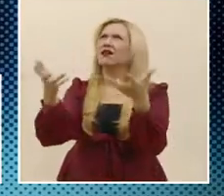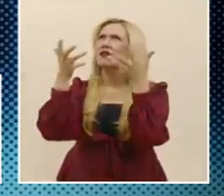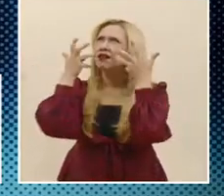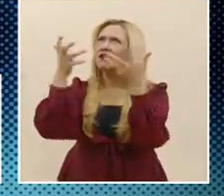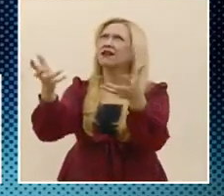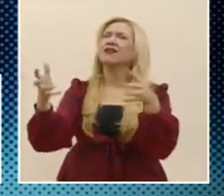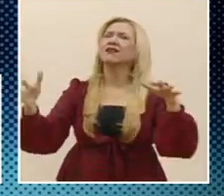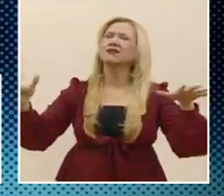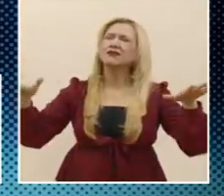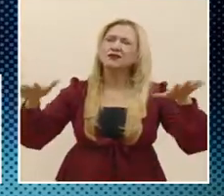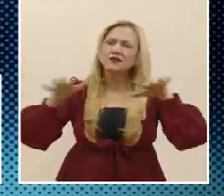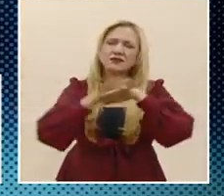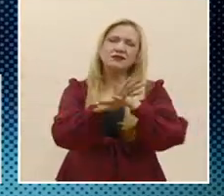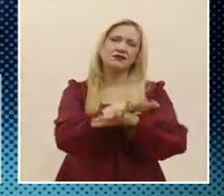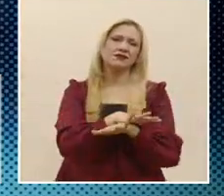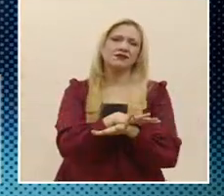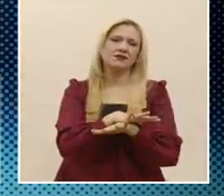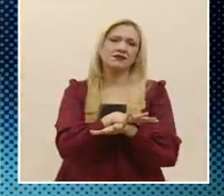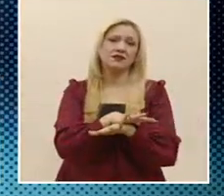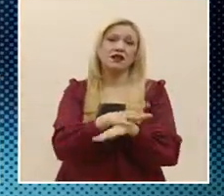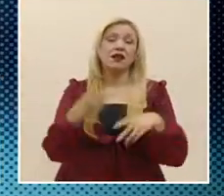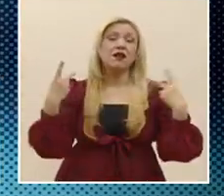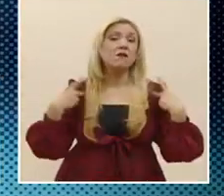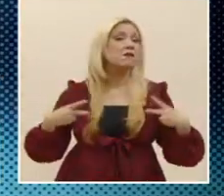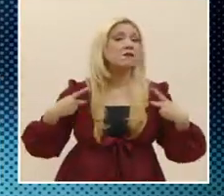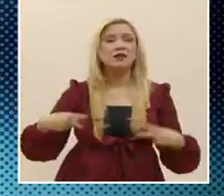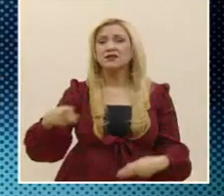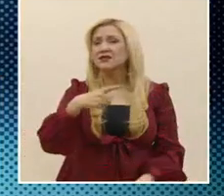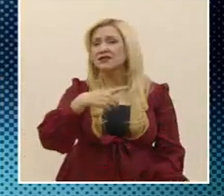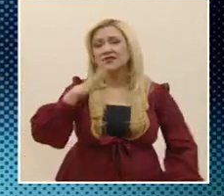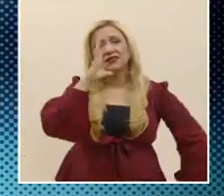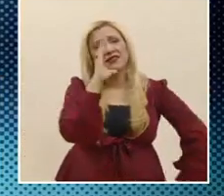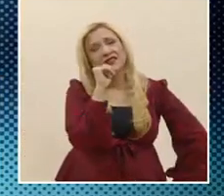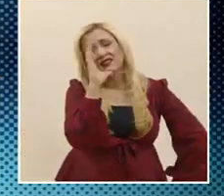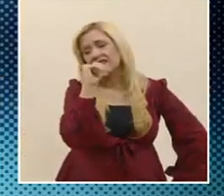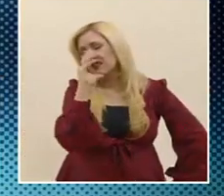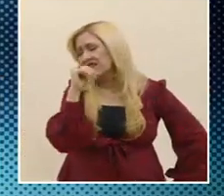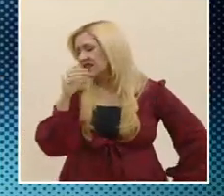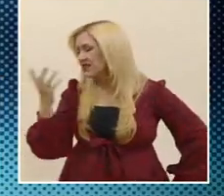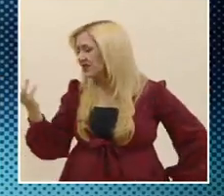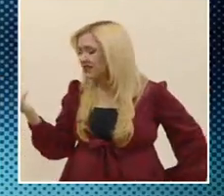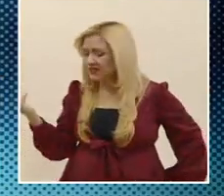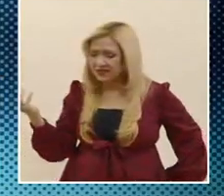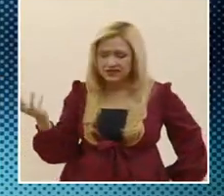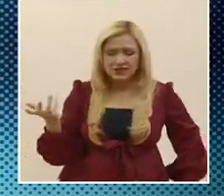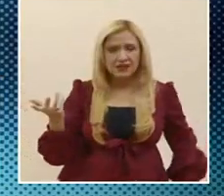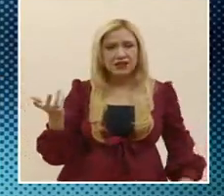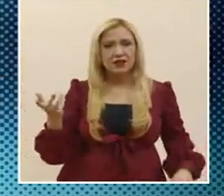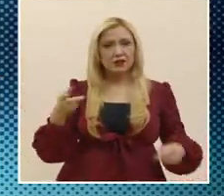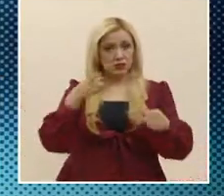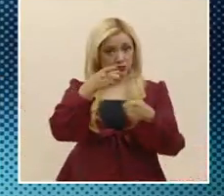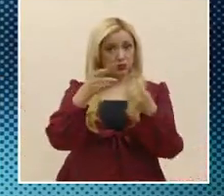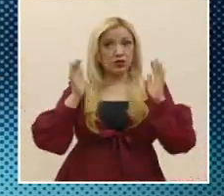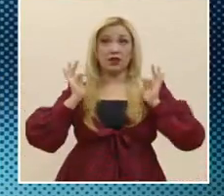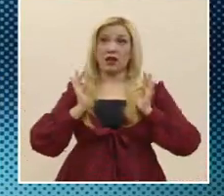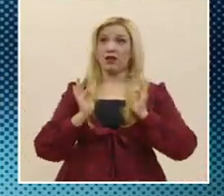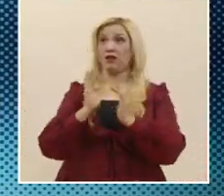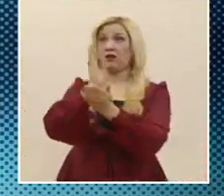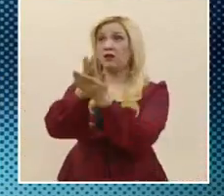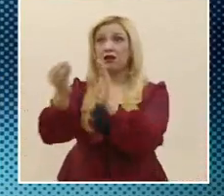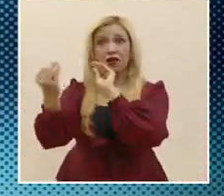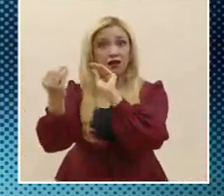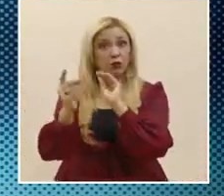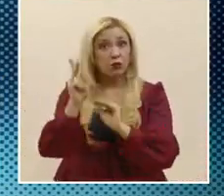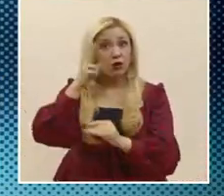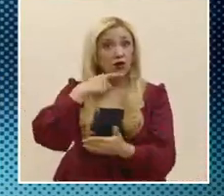cambio, la sociedad que no consigue algo. Nadie va a litigar un asunto porque esté tranquilo y